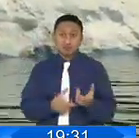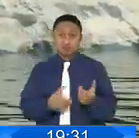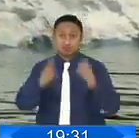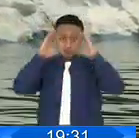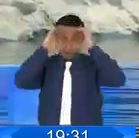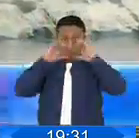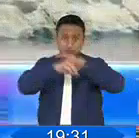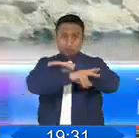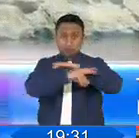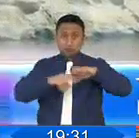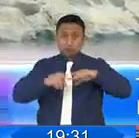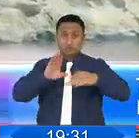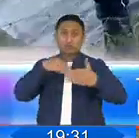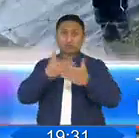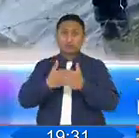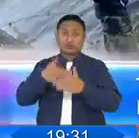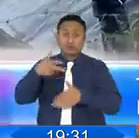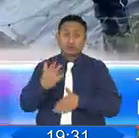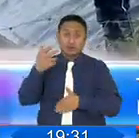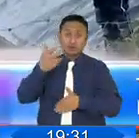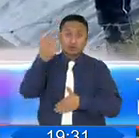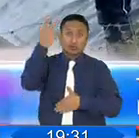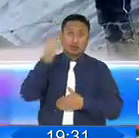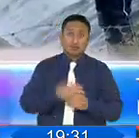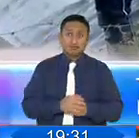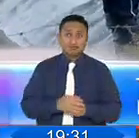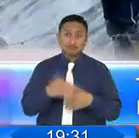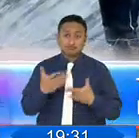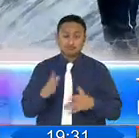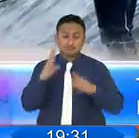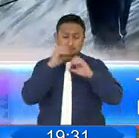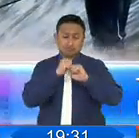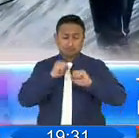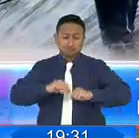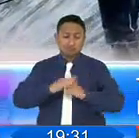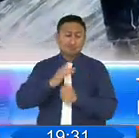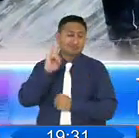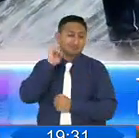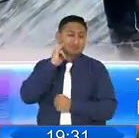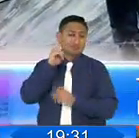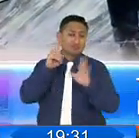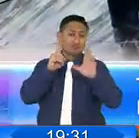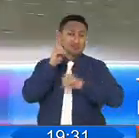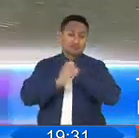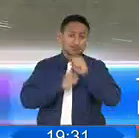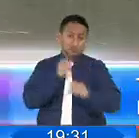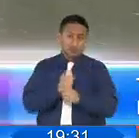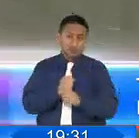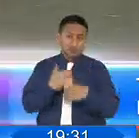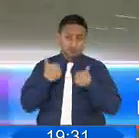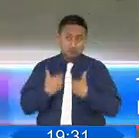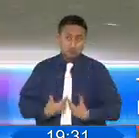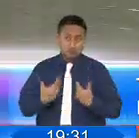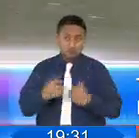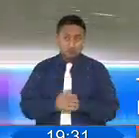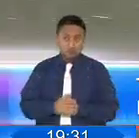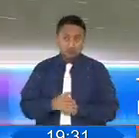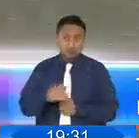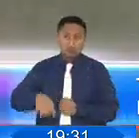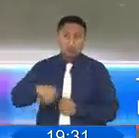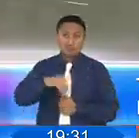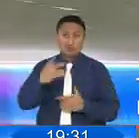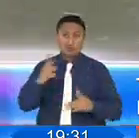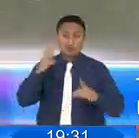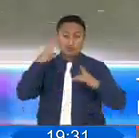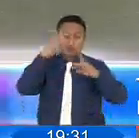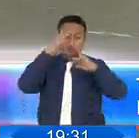GOE arribaron hasta la montaña. Cuando caía la noche ubicaron los restos del niño de 6 años de edad. Las labores siguieron, pero la oscuridad